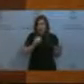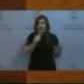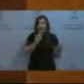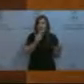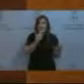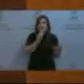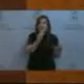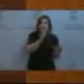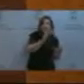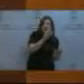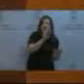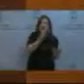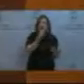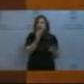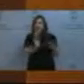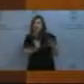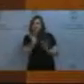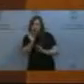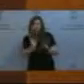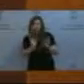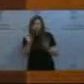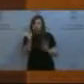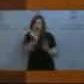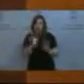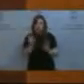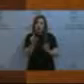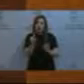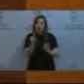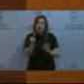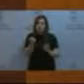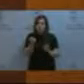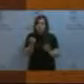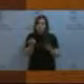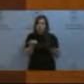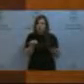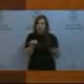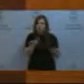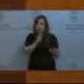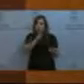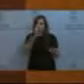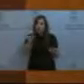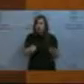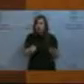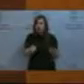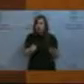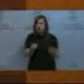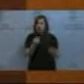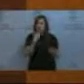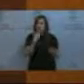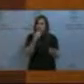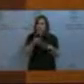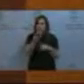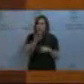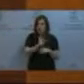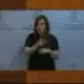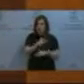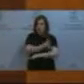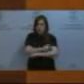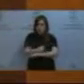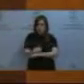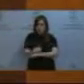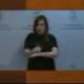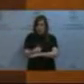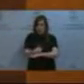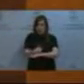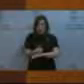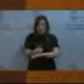3 y el 20% lo que se llevan para su casa, donde otros está a punto de decidir un tribunal cuántos